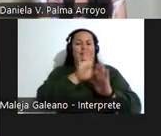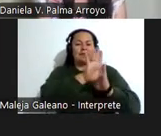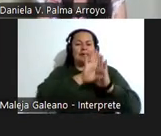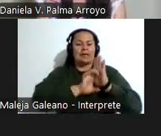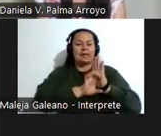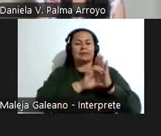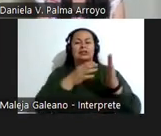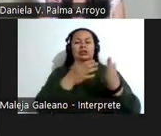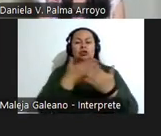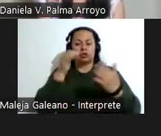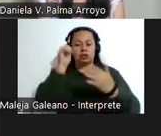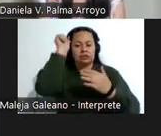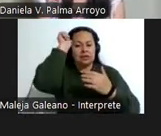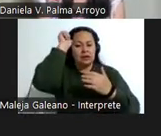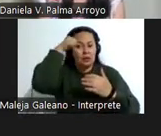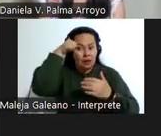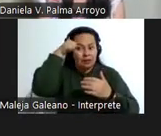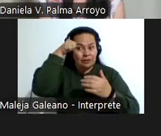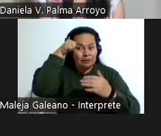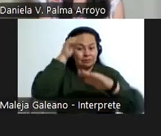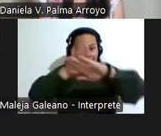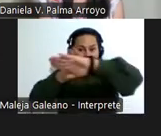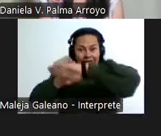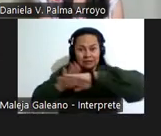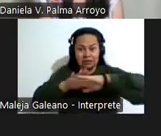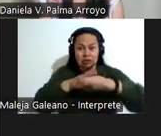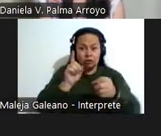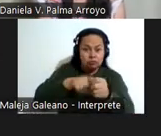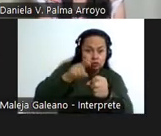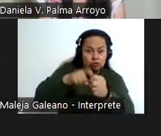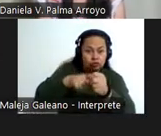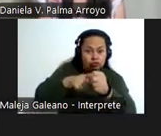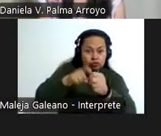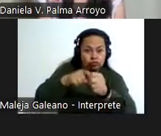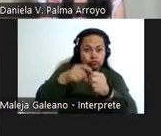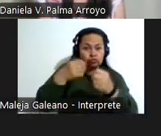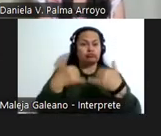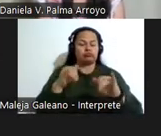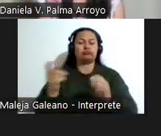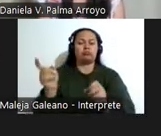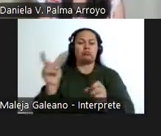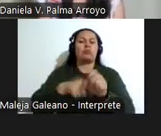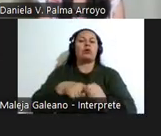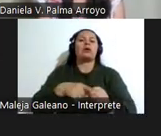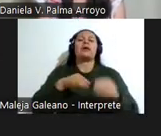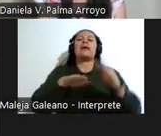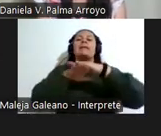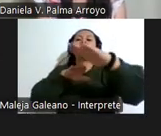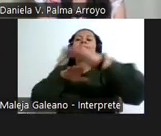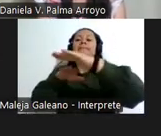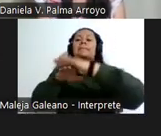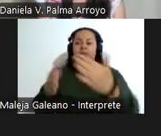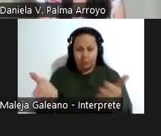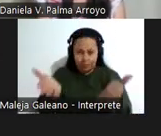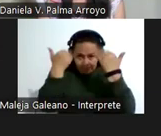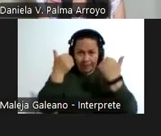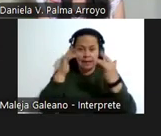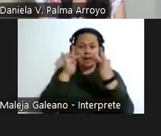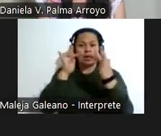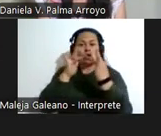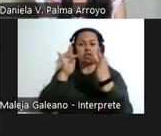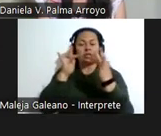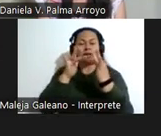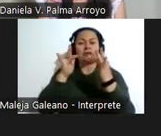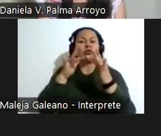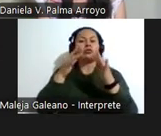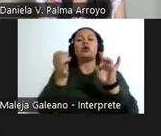que ya tenemos inscripciones abiertas. Quienes estén interesados en tener más información, les invito a que se pongan en contacto por vía